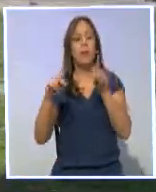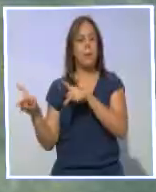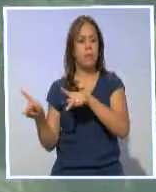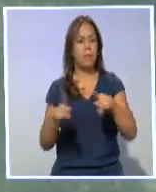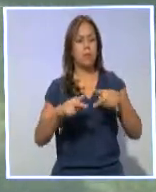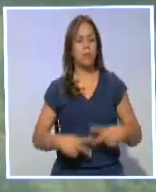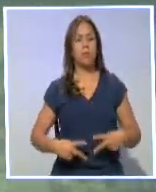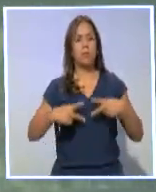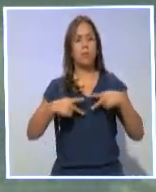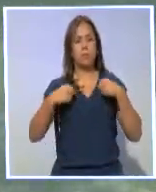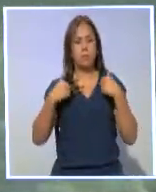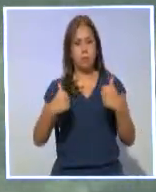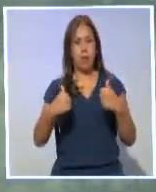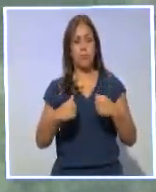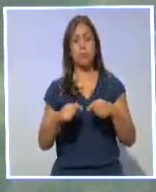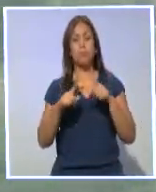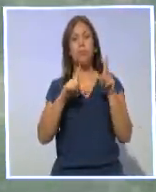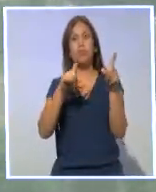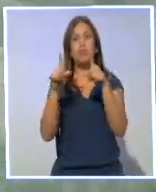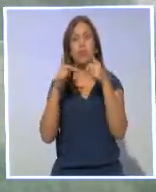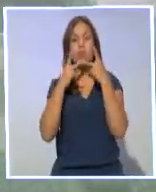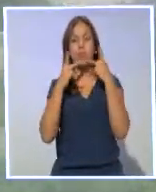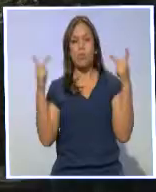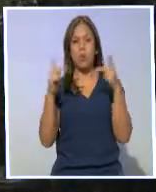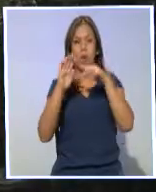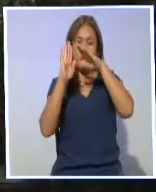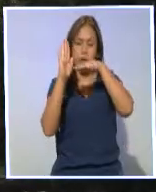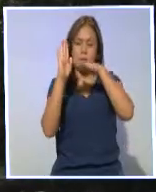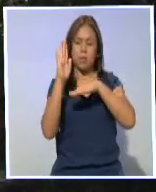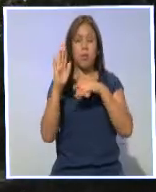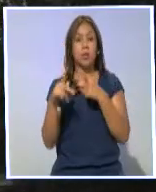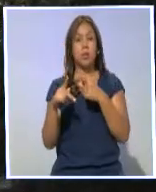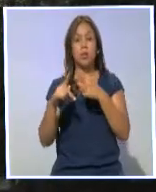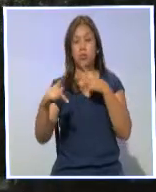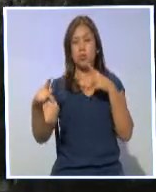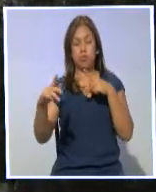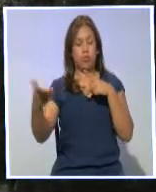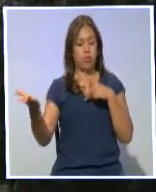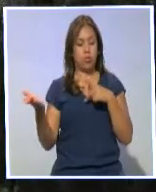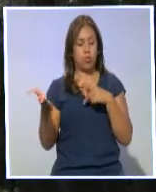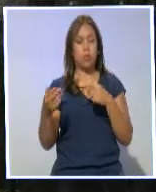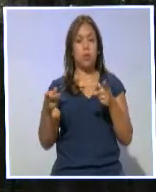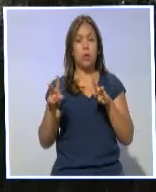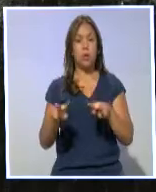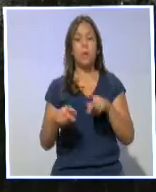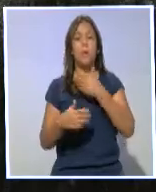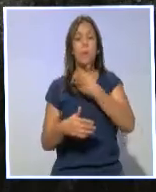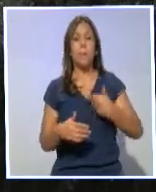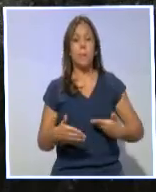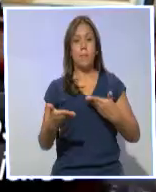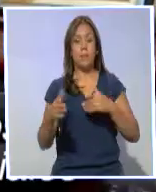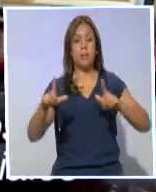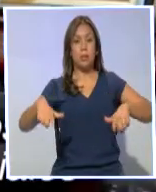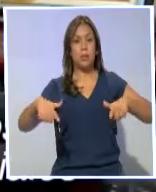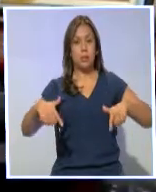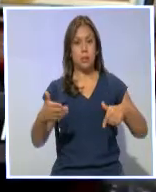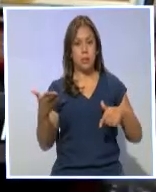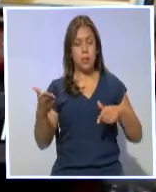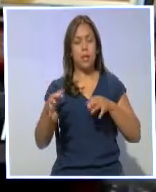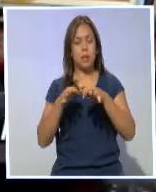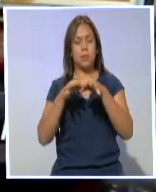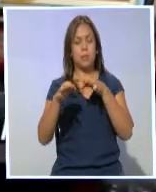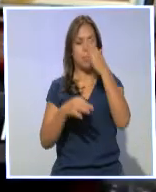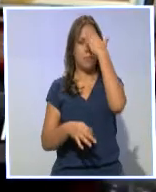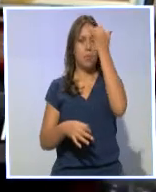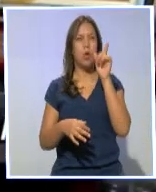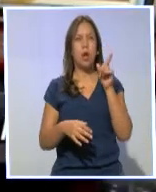ese contexto, en la consulta popular, se plantea la disminución de hectáreas para explotar. El presidente de la República, Lenín Moreno, explicó el